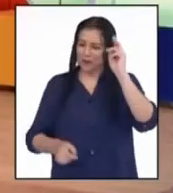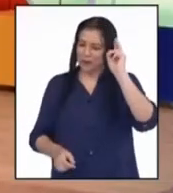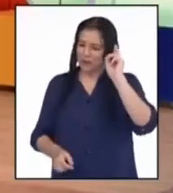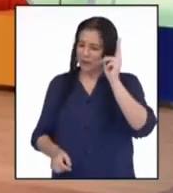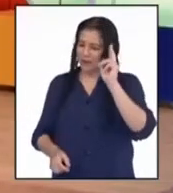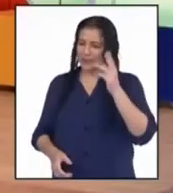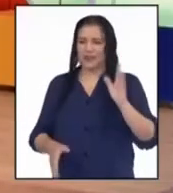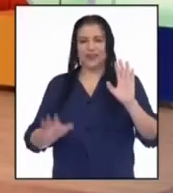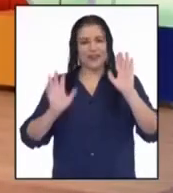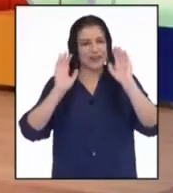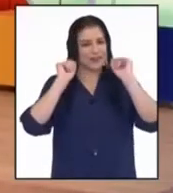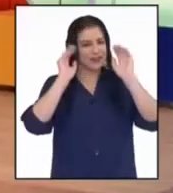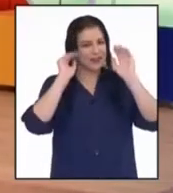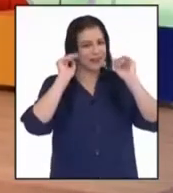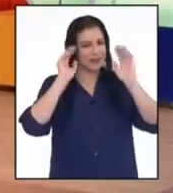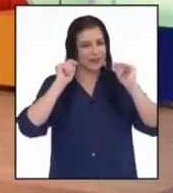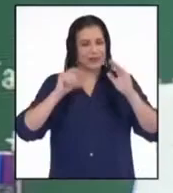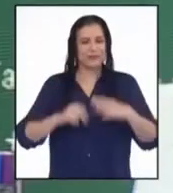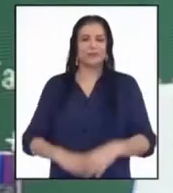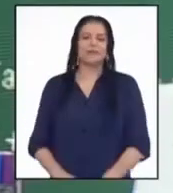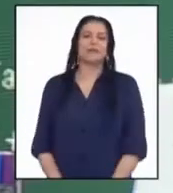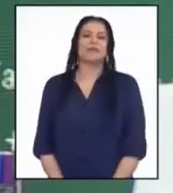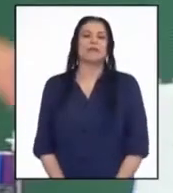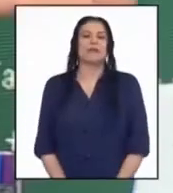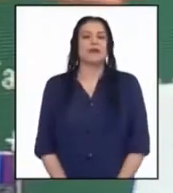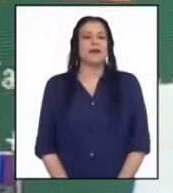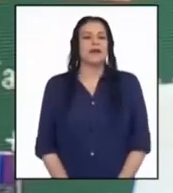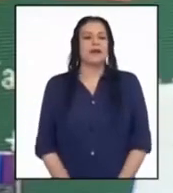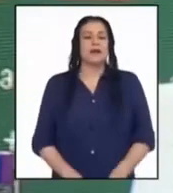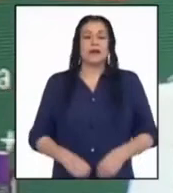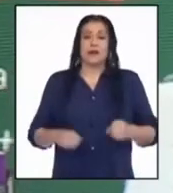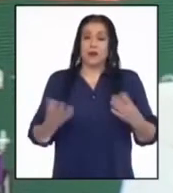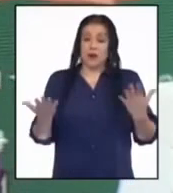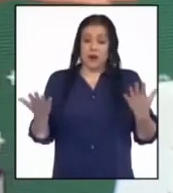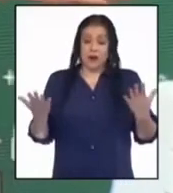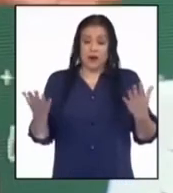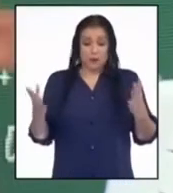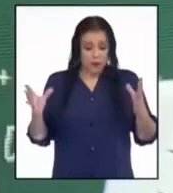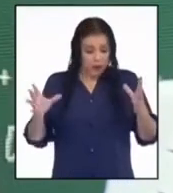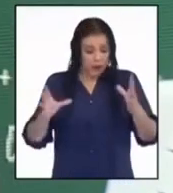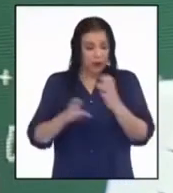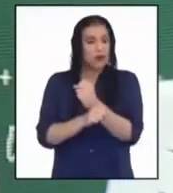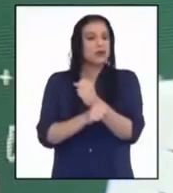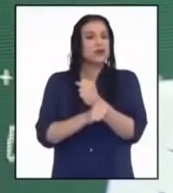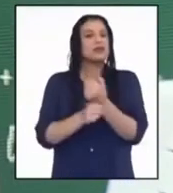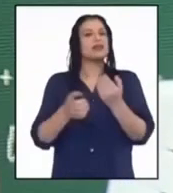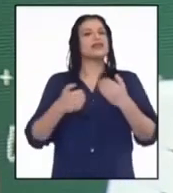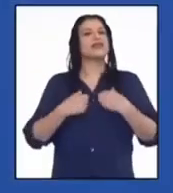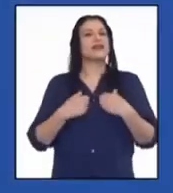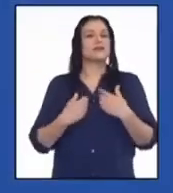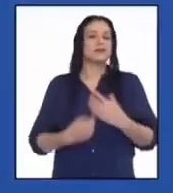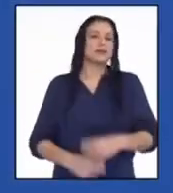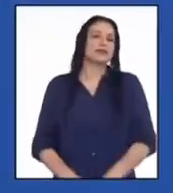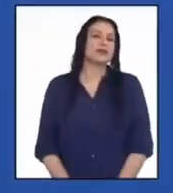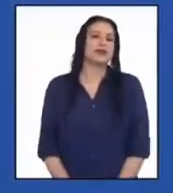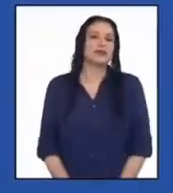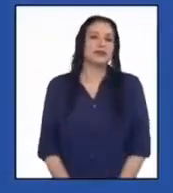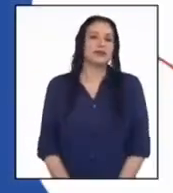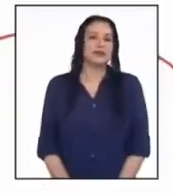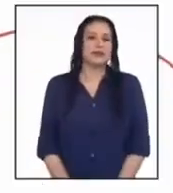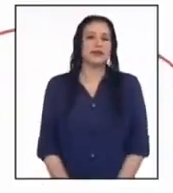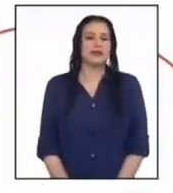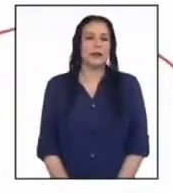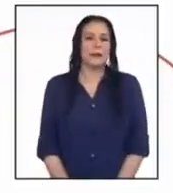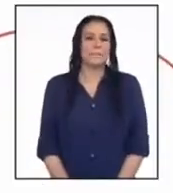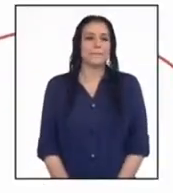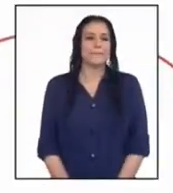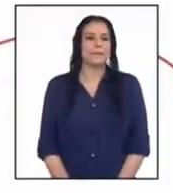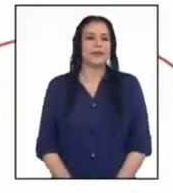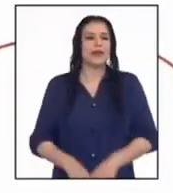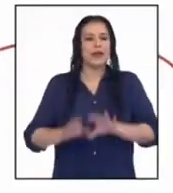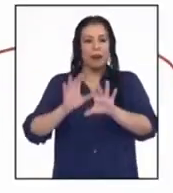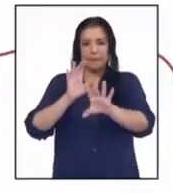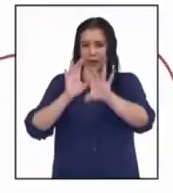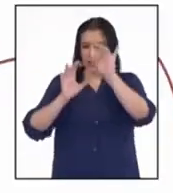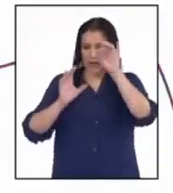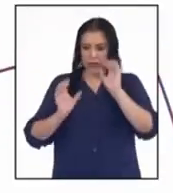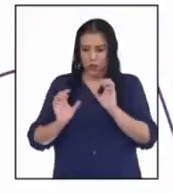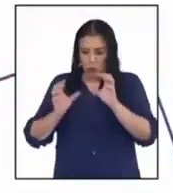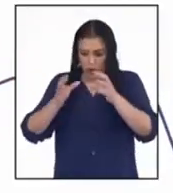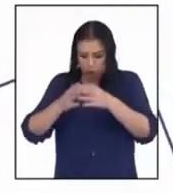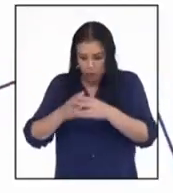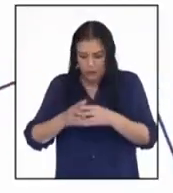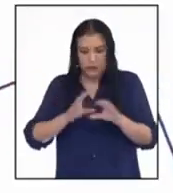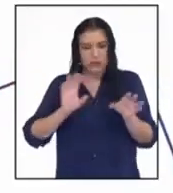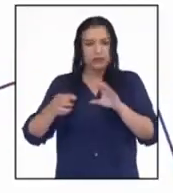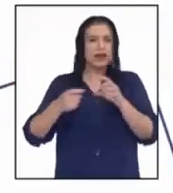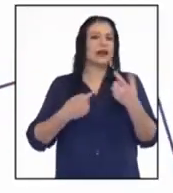profesora! Como conclusiones, tenemos las siguientes. Para elegir una muestra